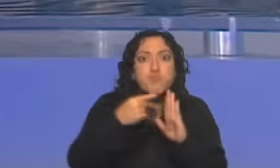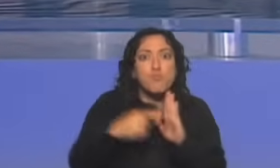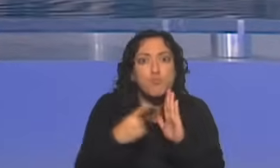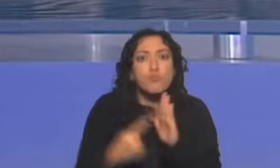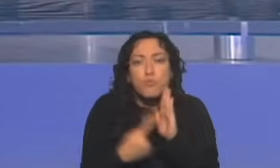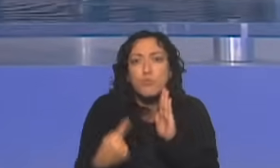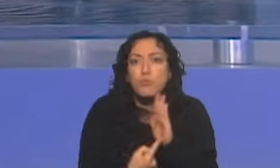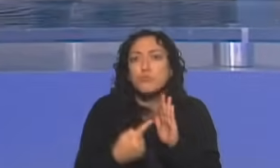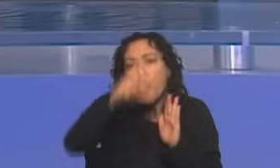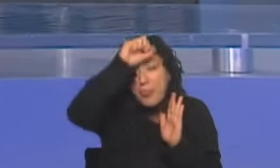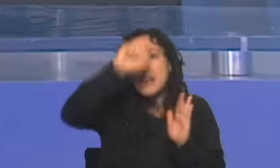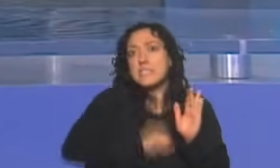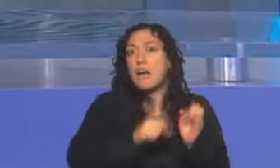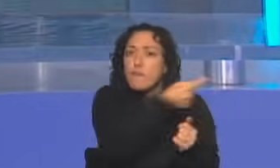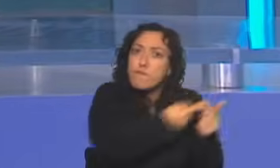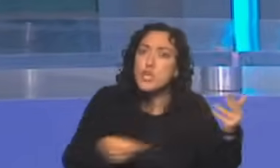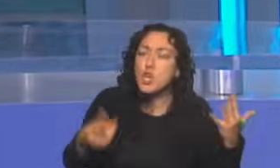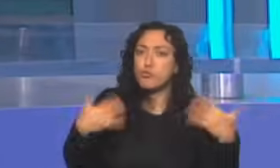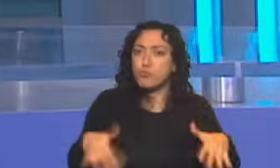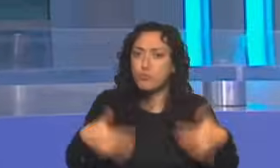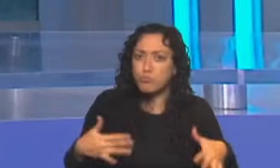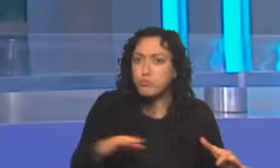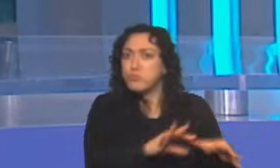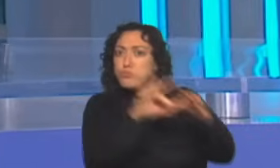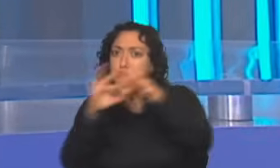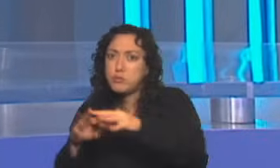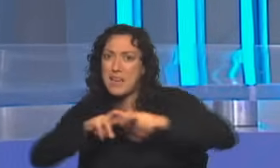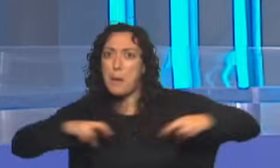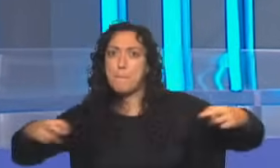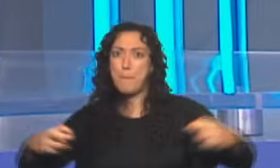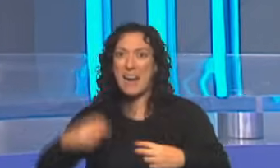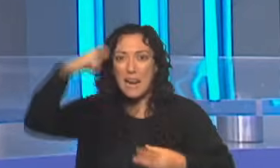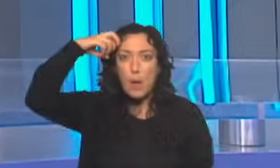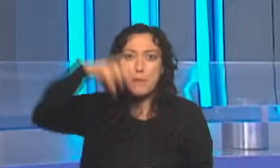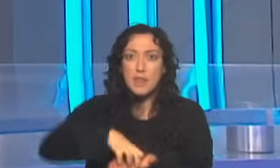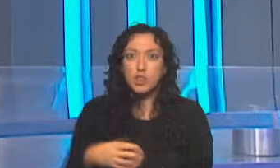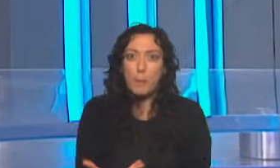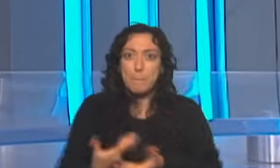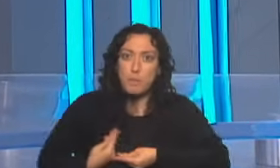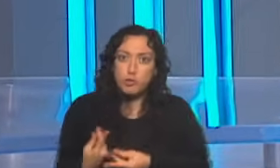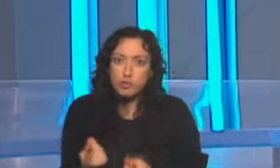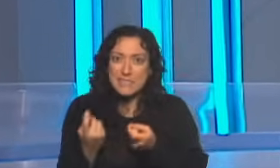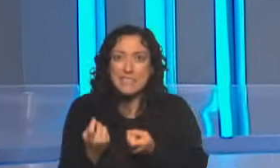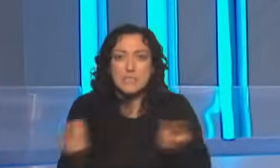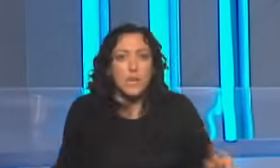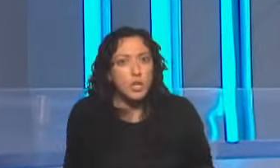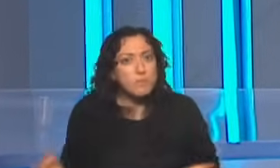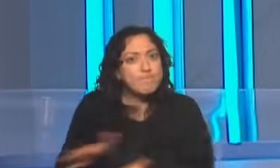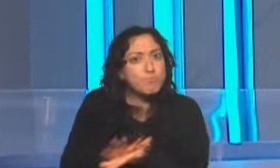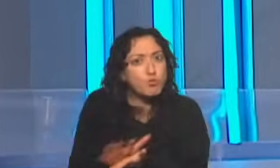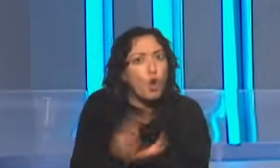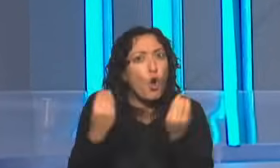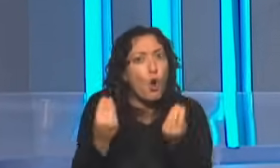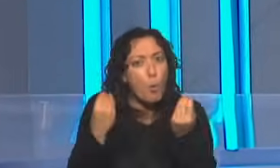futuro presidente, va a depender mucho del Parlamento panameño. ¿Cómo va a ser? Digo.